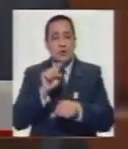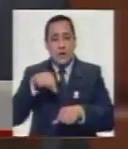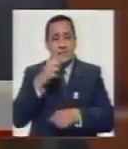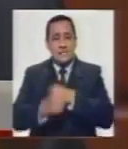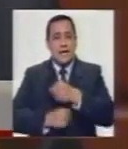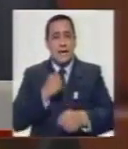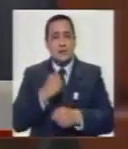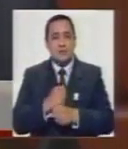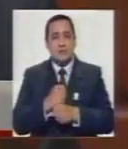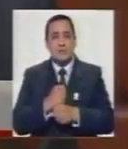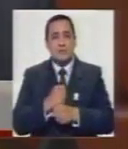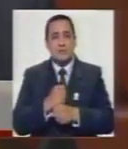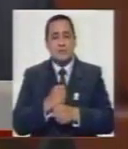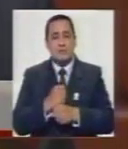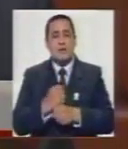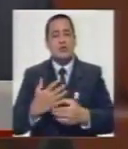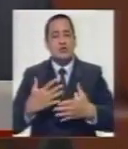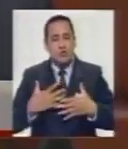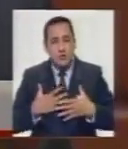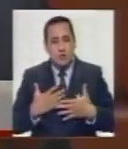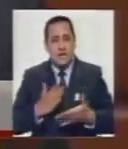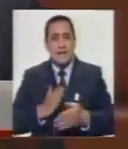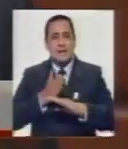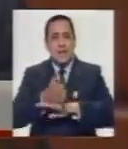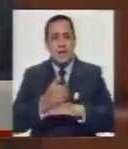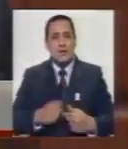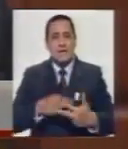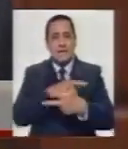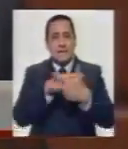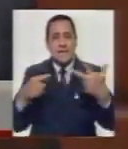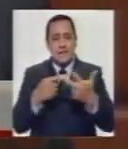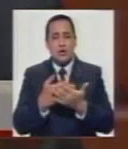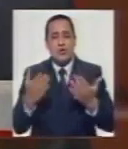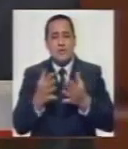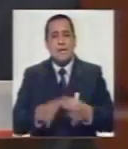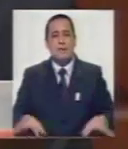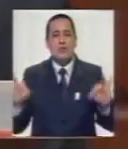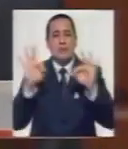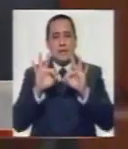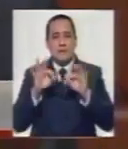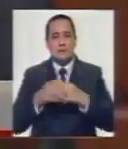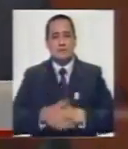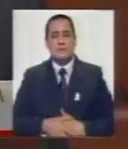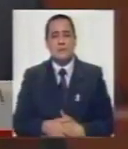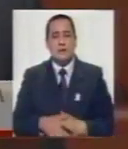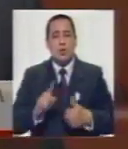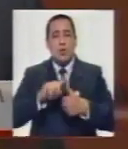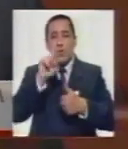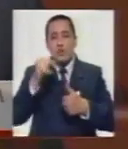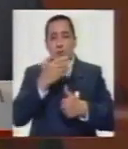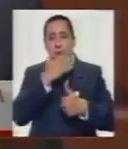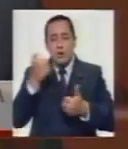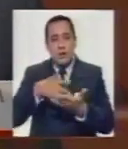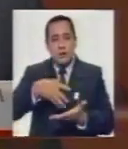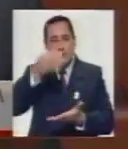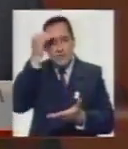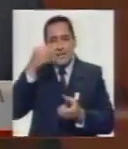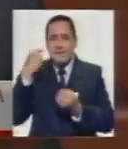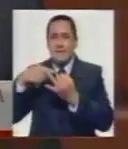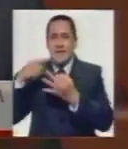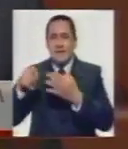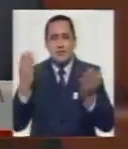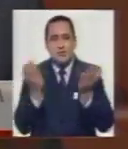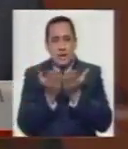año, nos hemos centrado en tres prioridades fundamentales: mejorar los aprendizajes de todos